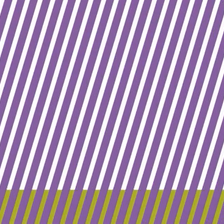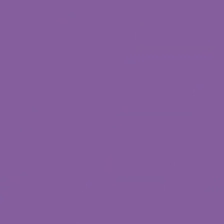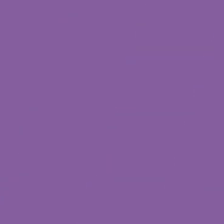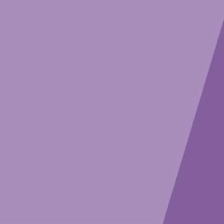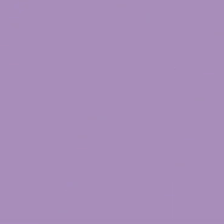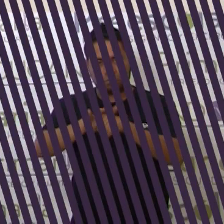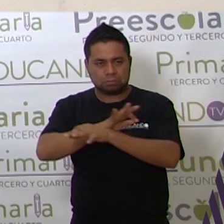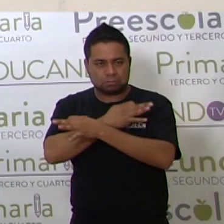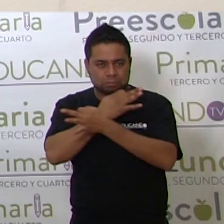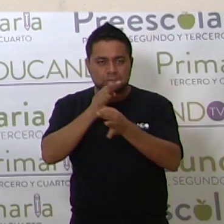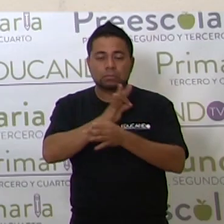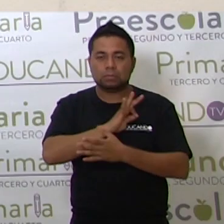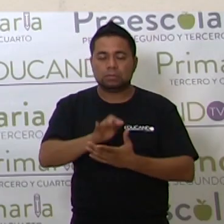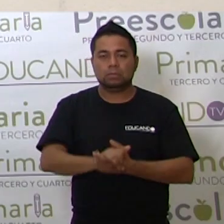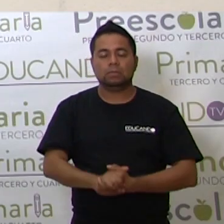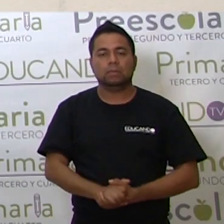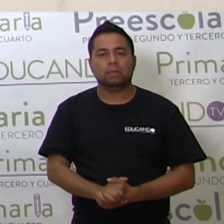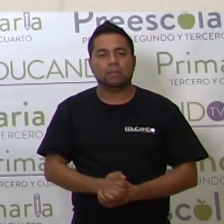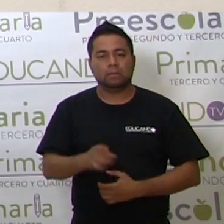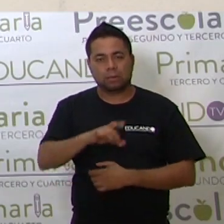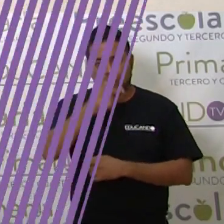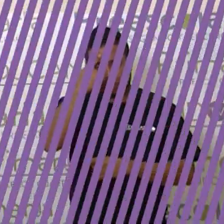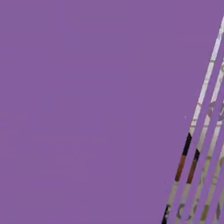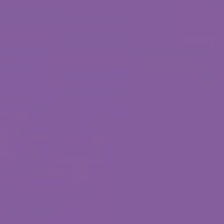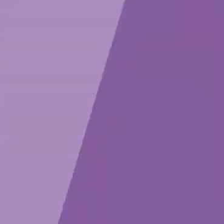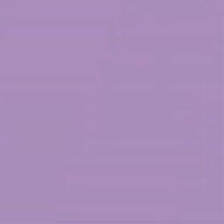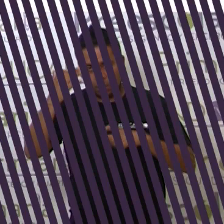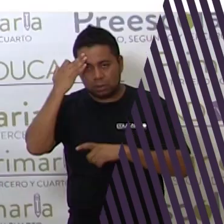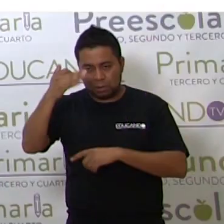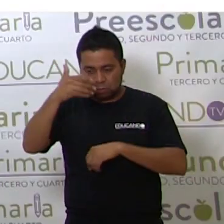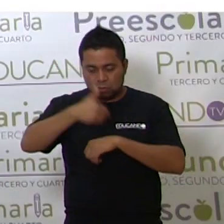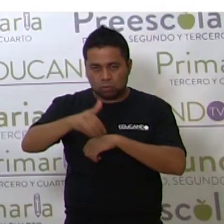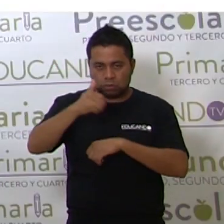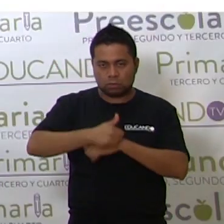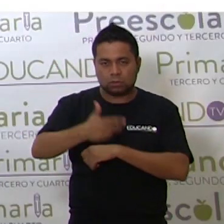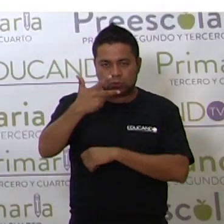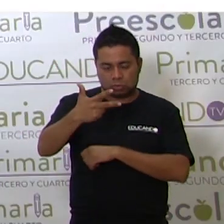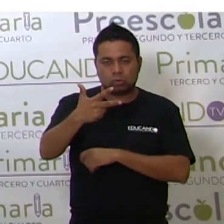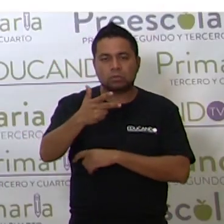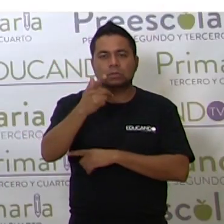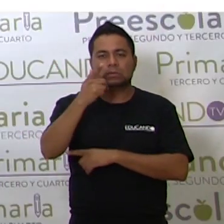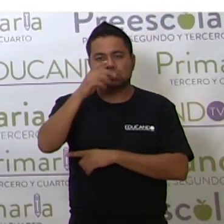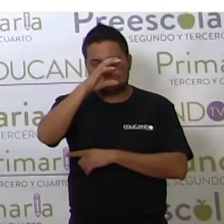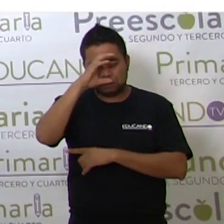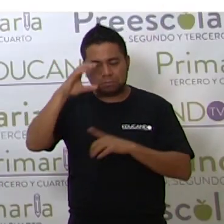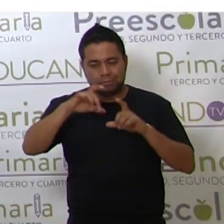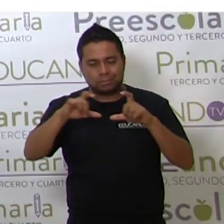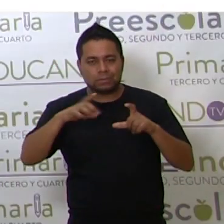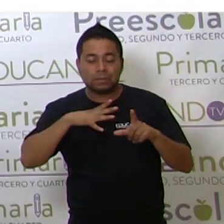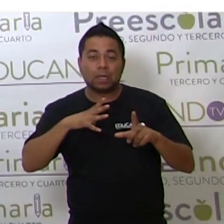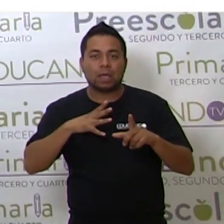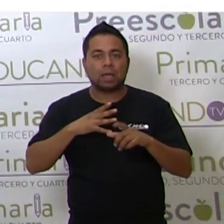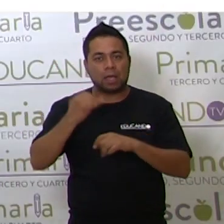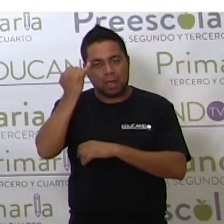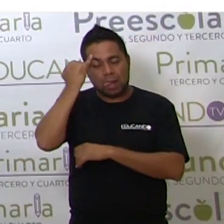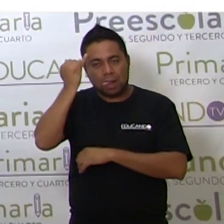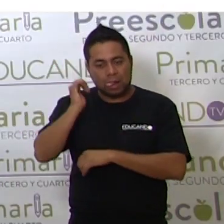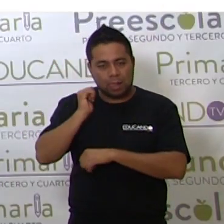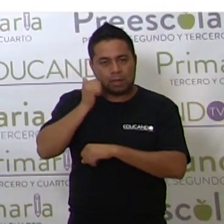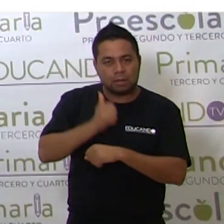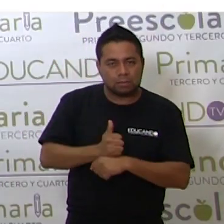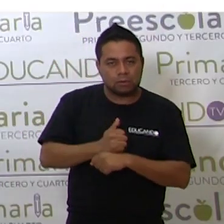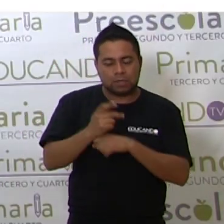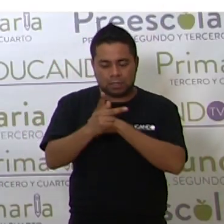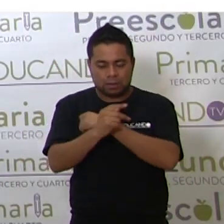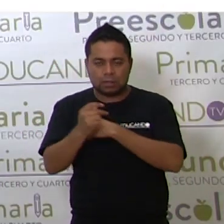y ahí tenemos en la línea del tiempo en la imagen número 8 que se crea la televisión que es